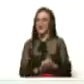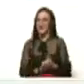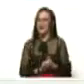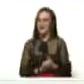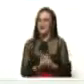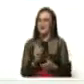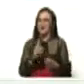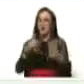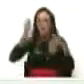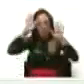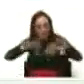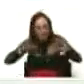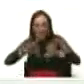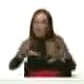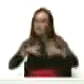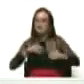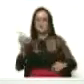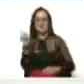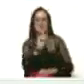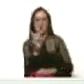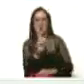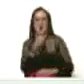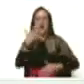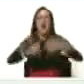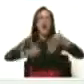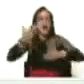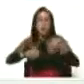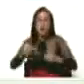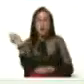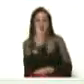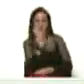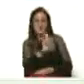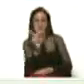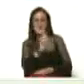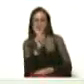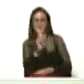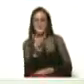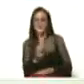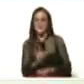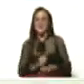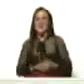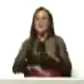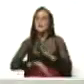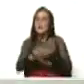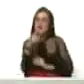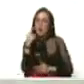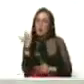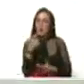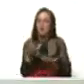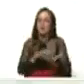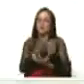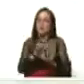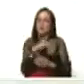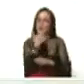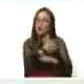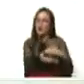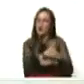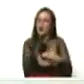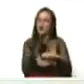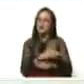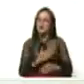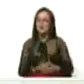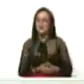adular. No se dejen jalar mecate. Vayan a buscar ustedes los problemas a las calles.